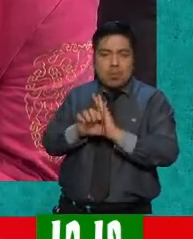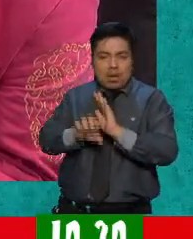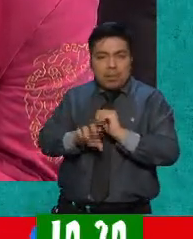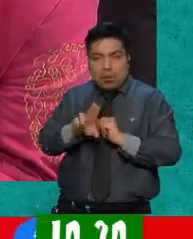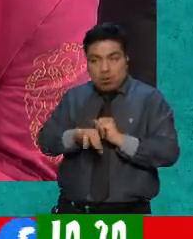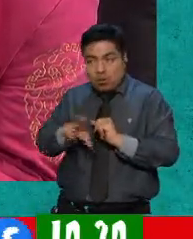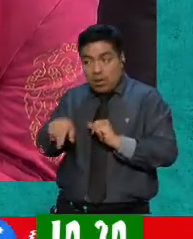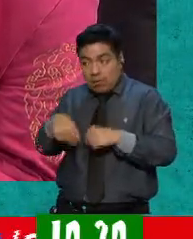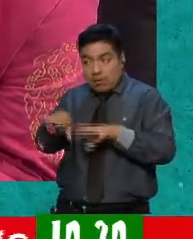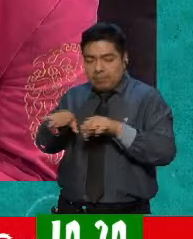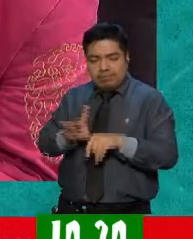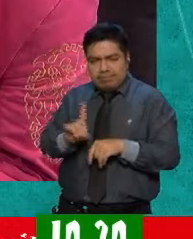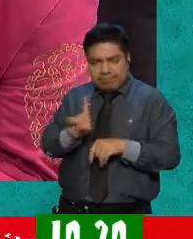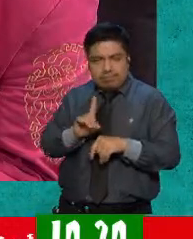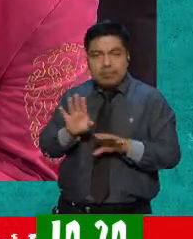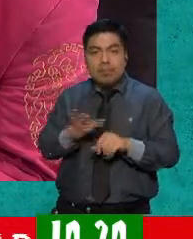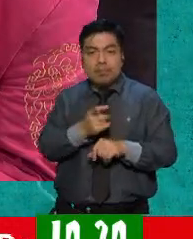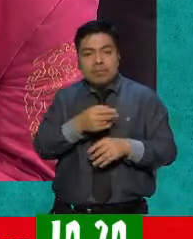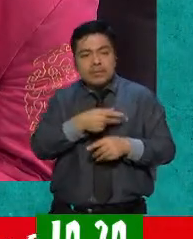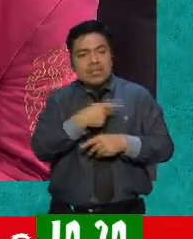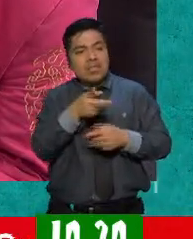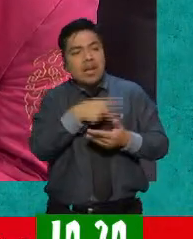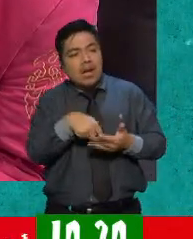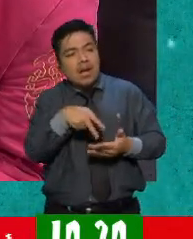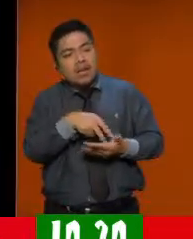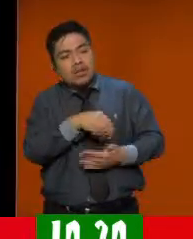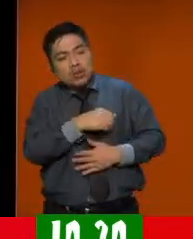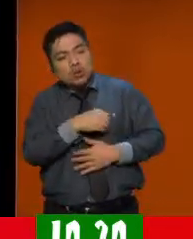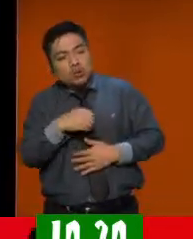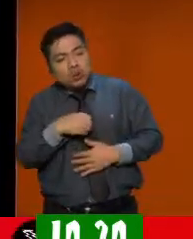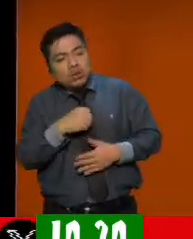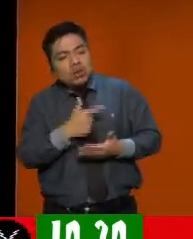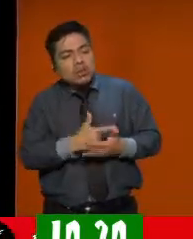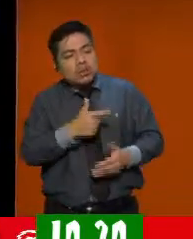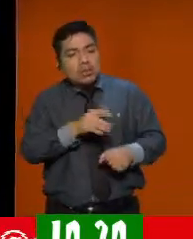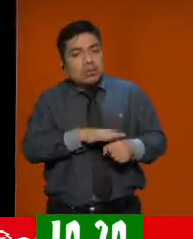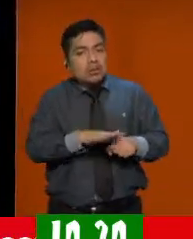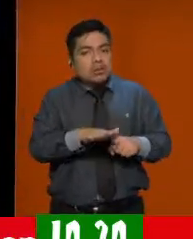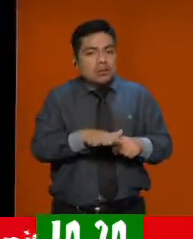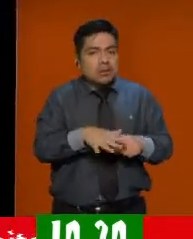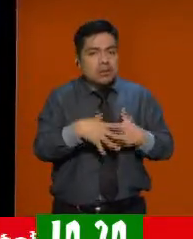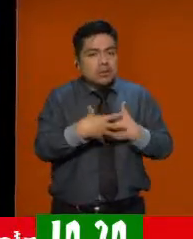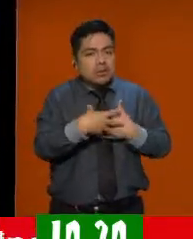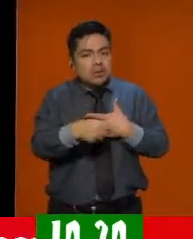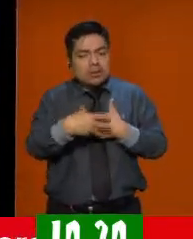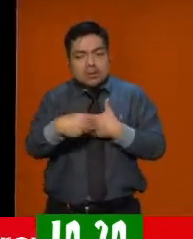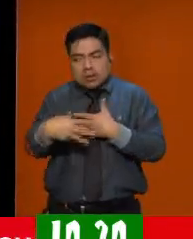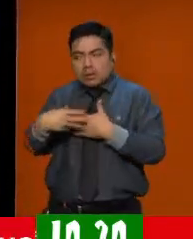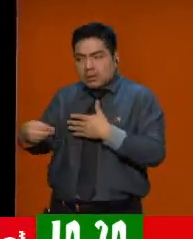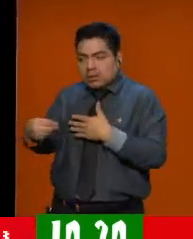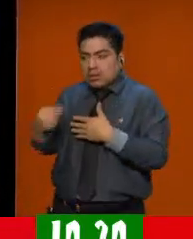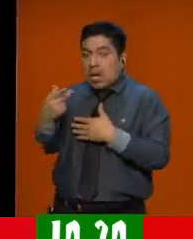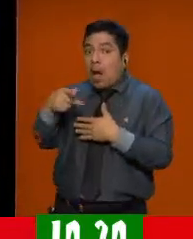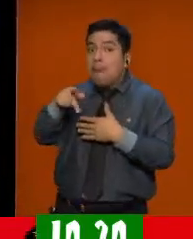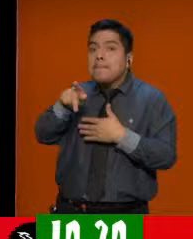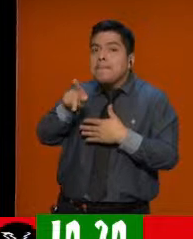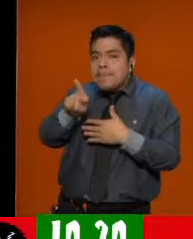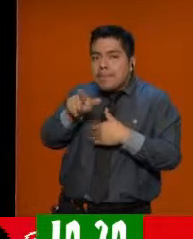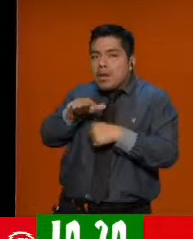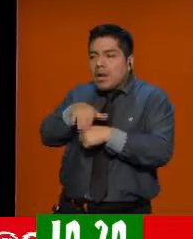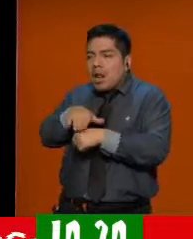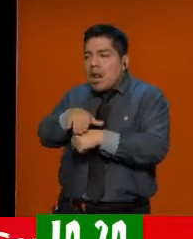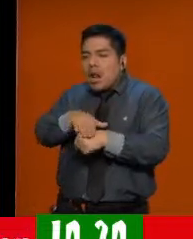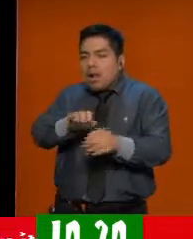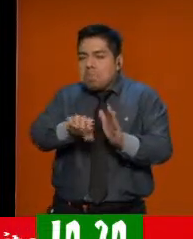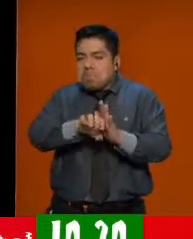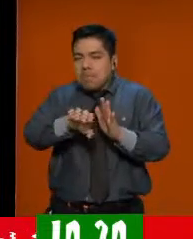dejarlo de paso, porque el discurso de odio más grave es el que decíamos, ¿no? O sea, sí replica estereotipos, pero también hace un llamado al